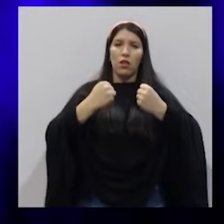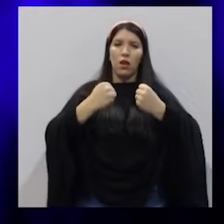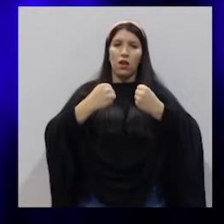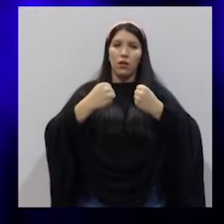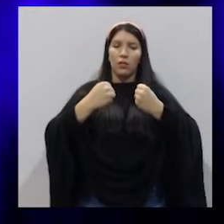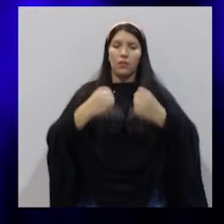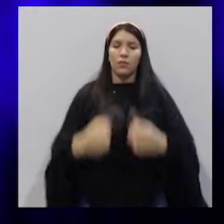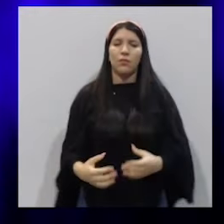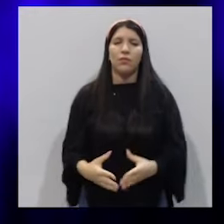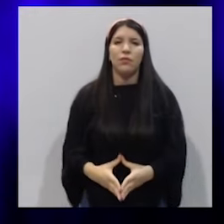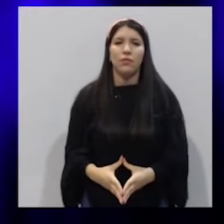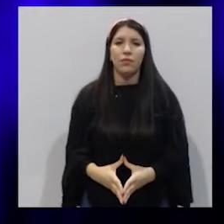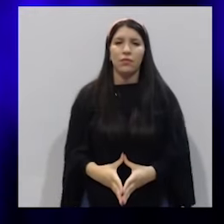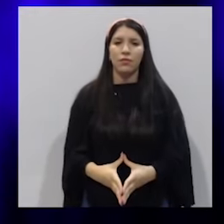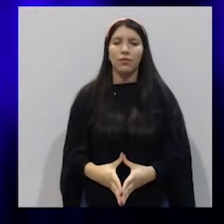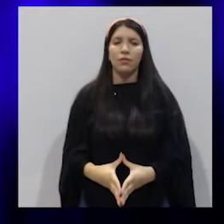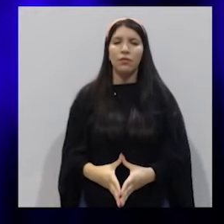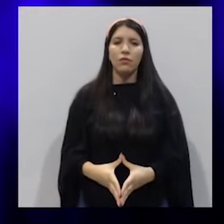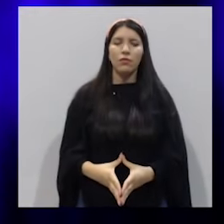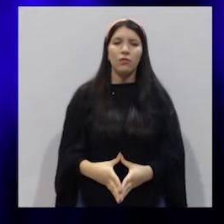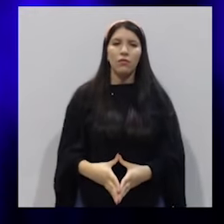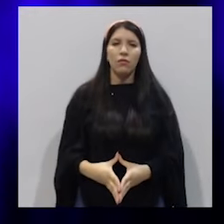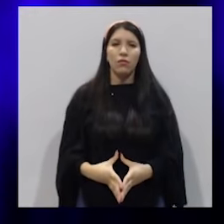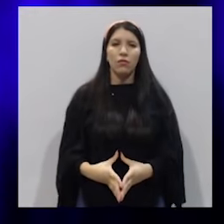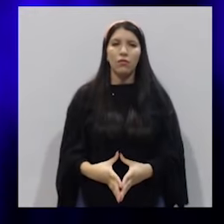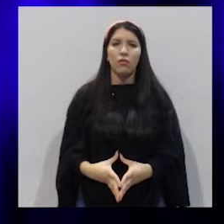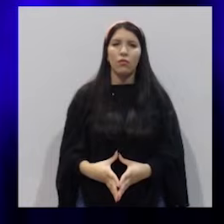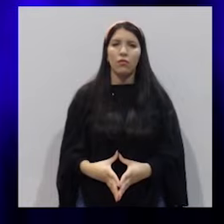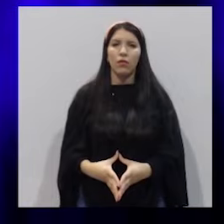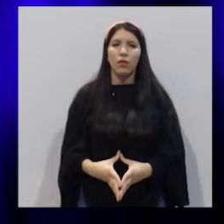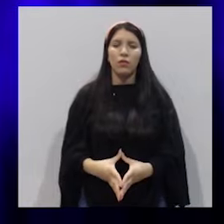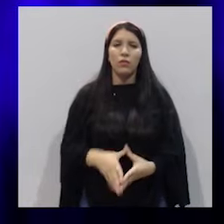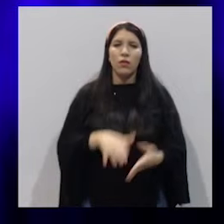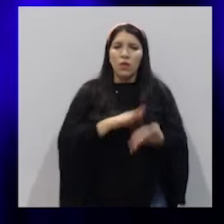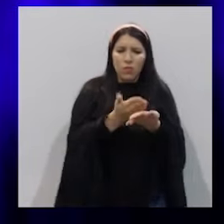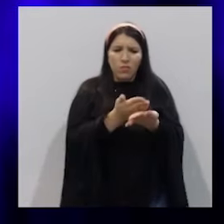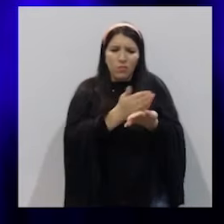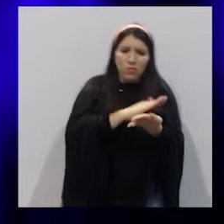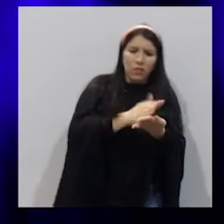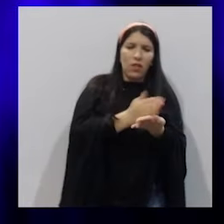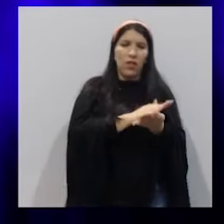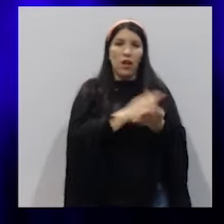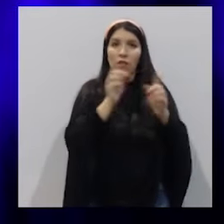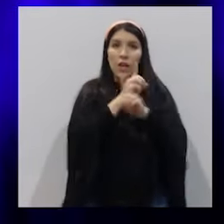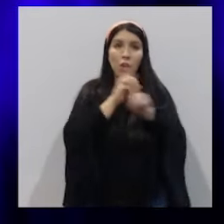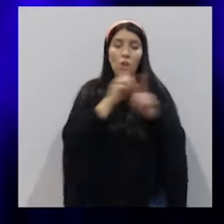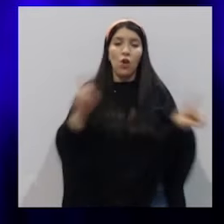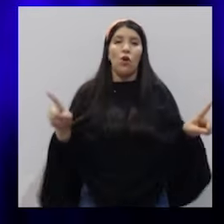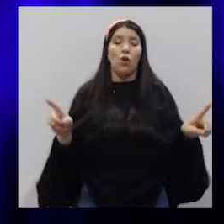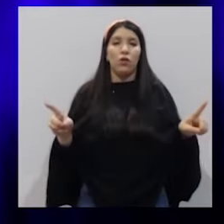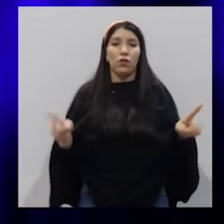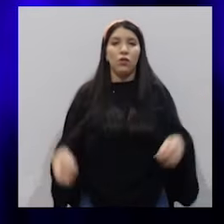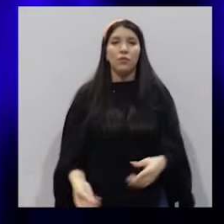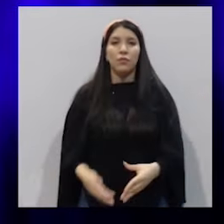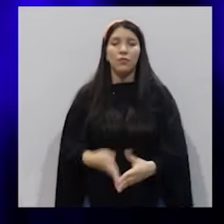quitarte la fuerza y con eso él logra que pierdas el propósito y el vivir una vida plena en el